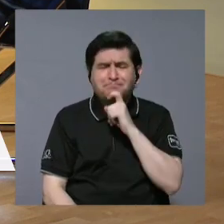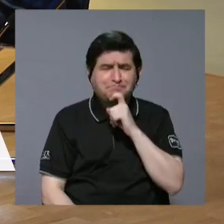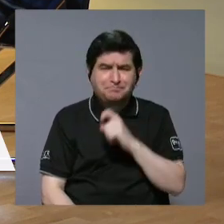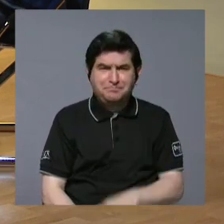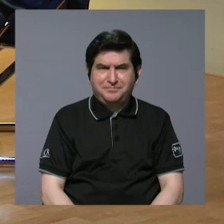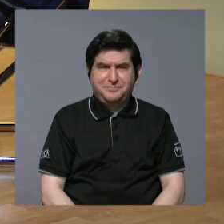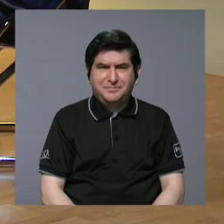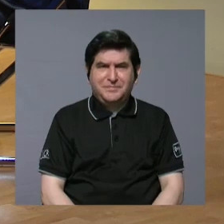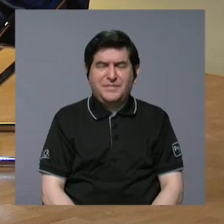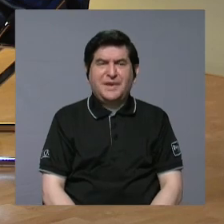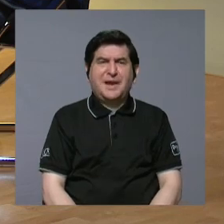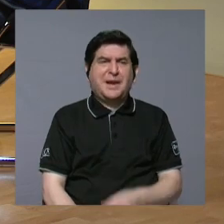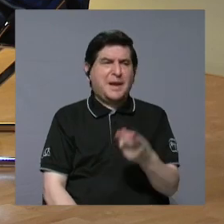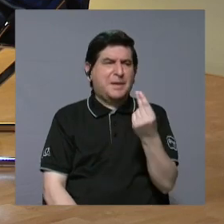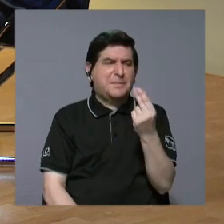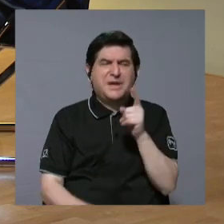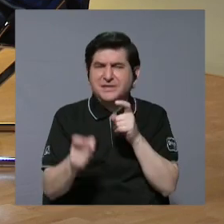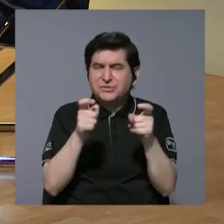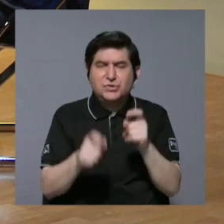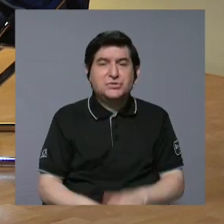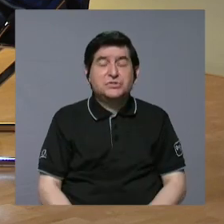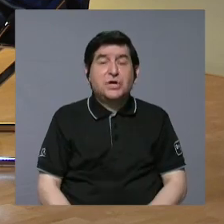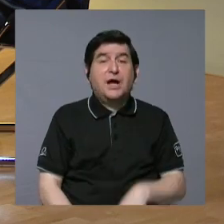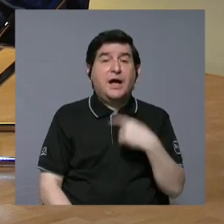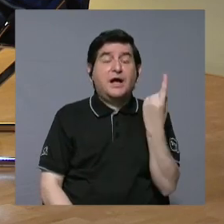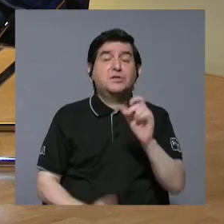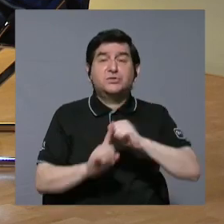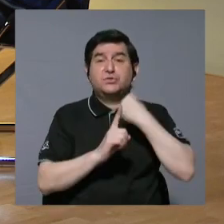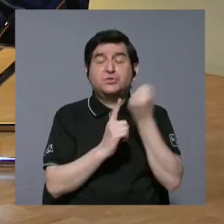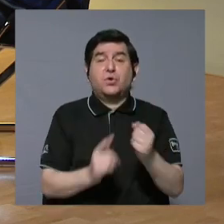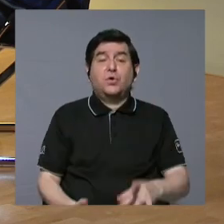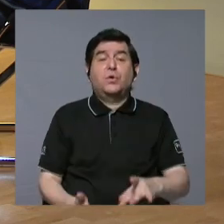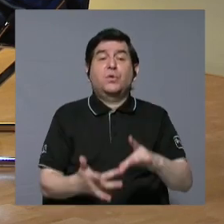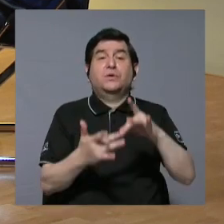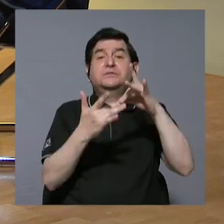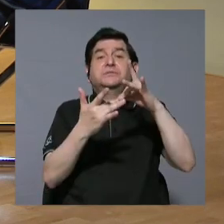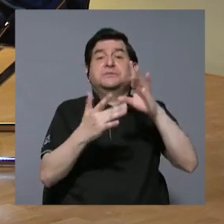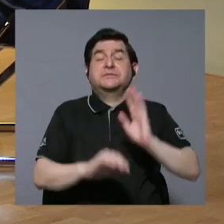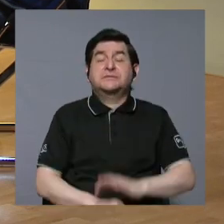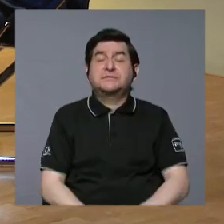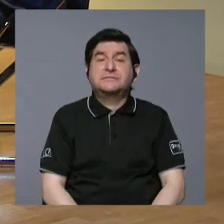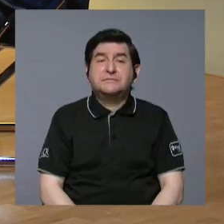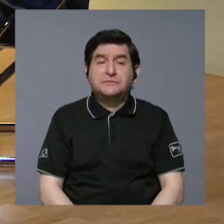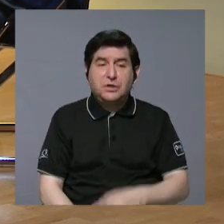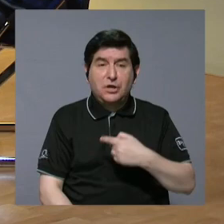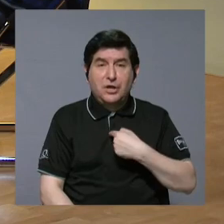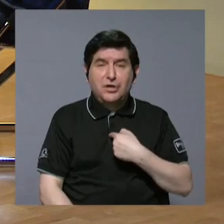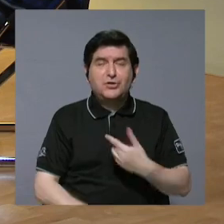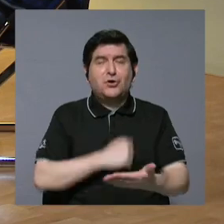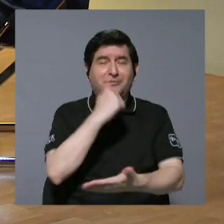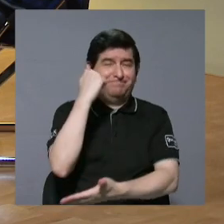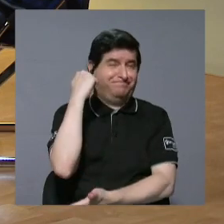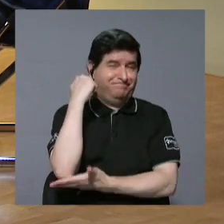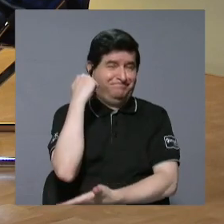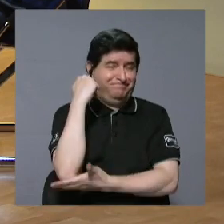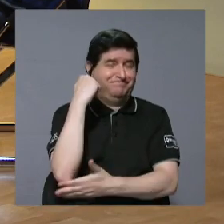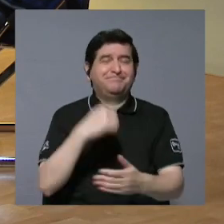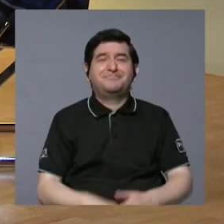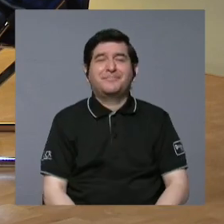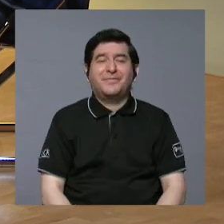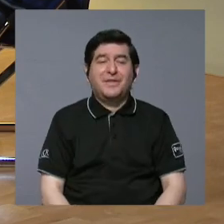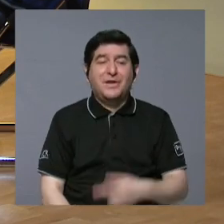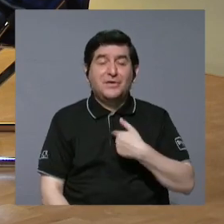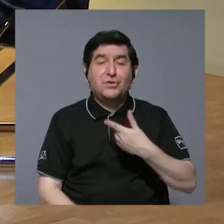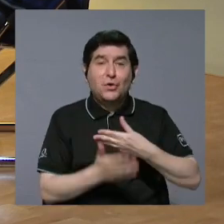se fijan los precios, excepto en situaciones extremo. Y yo que soy un tacaño, yo voy